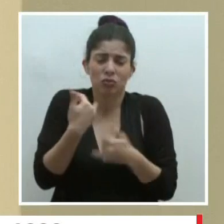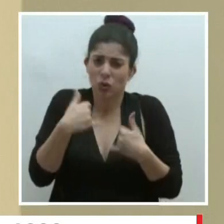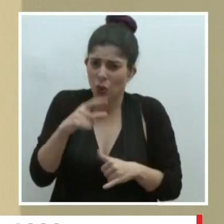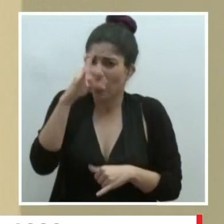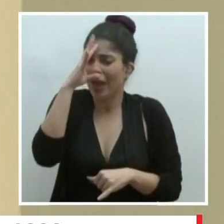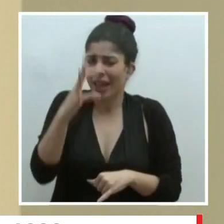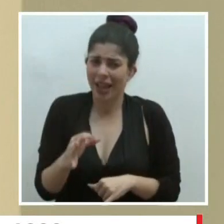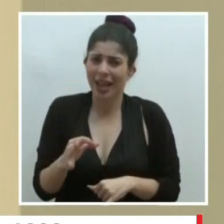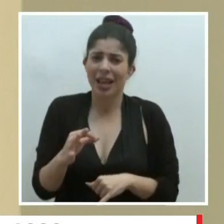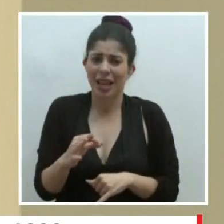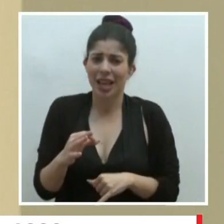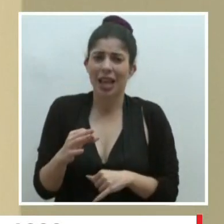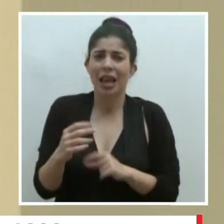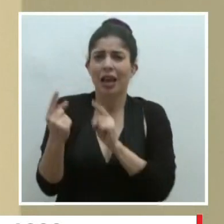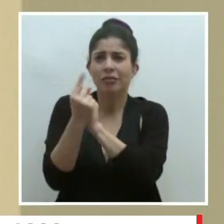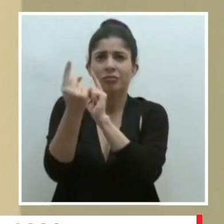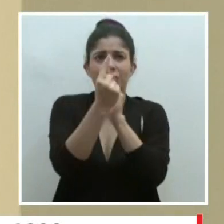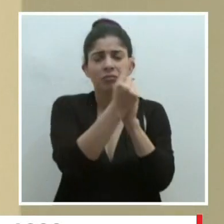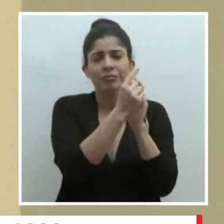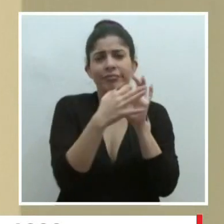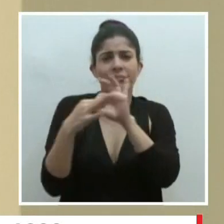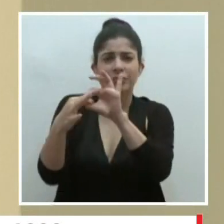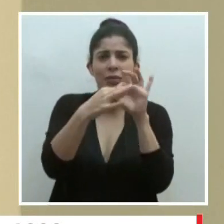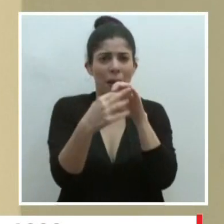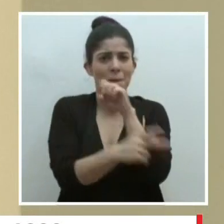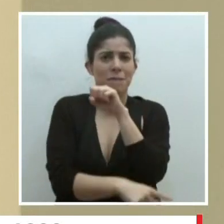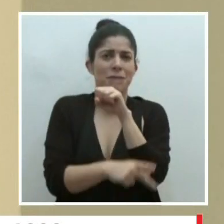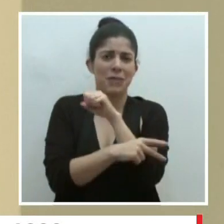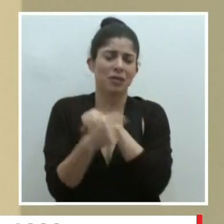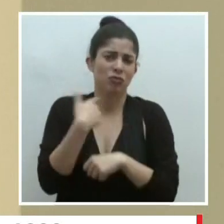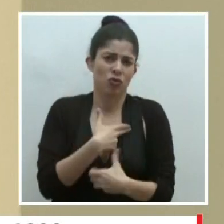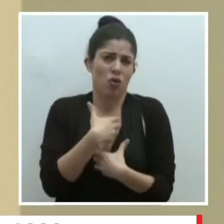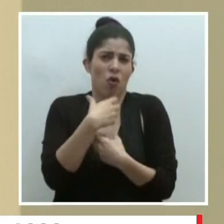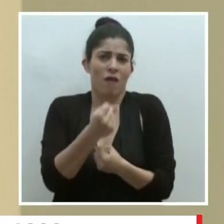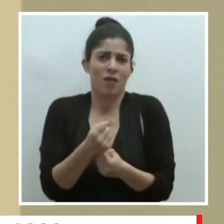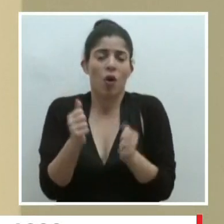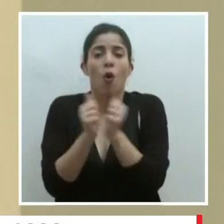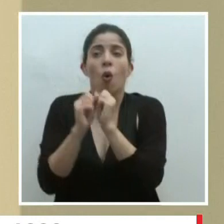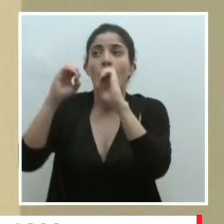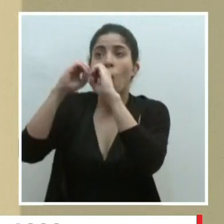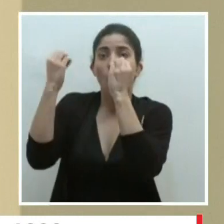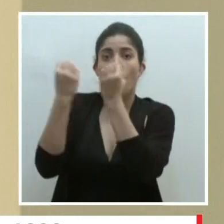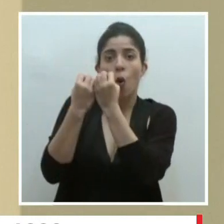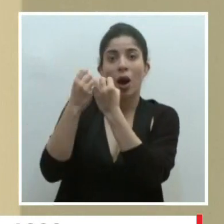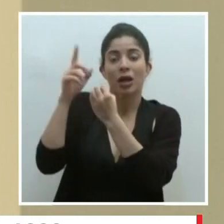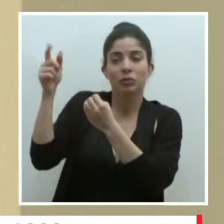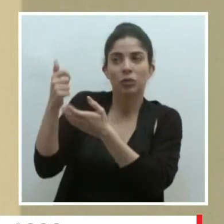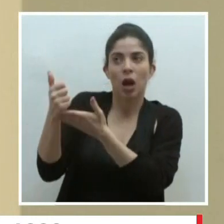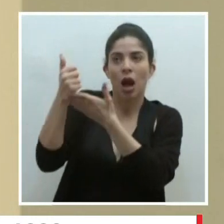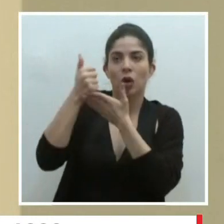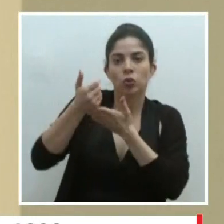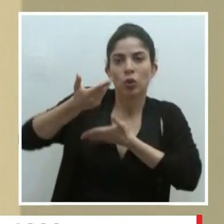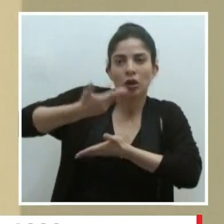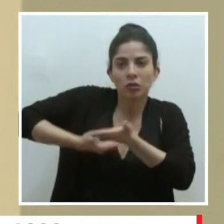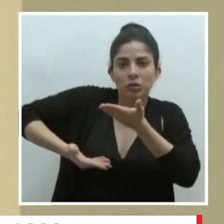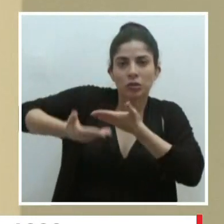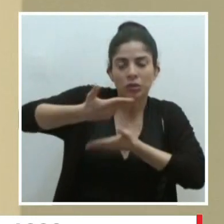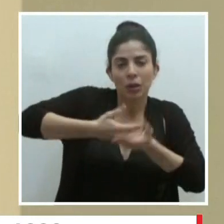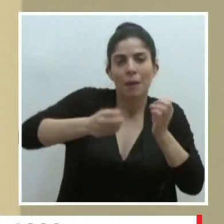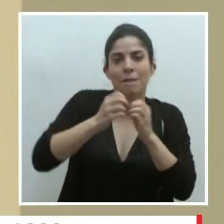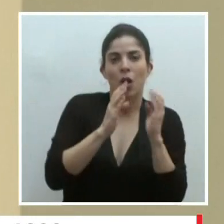creyendo firmemente en el multilateralismo, en las relaciones entre los países mediadas a través de organismos que nos permiten organizarnos de una forma